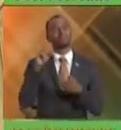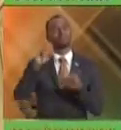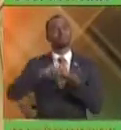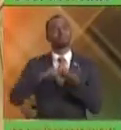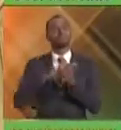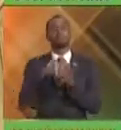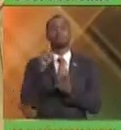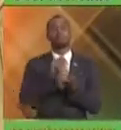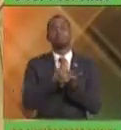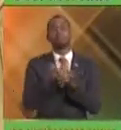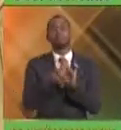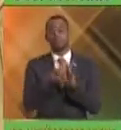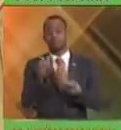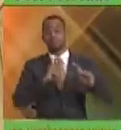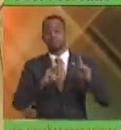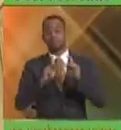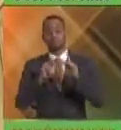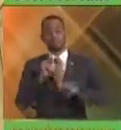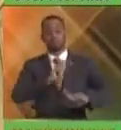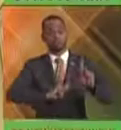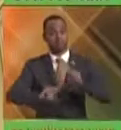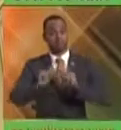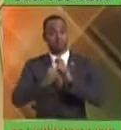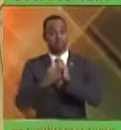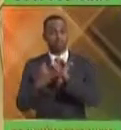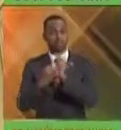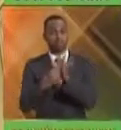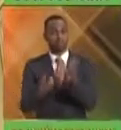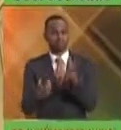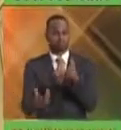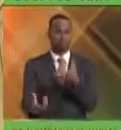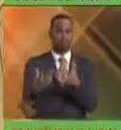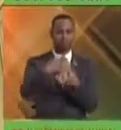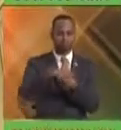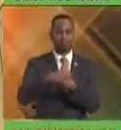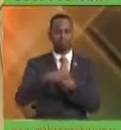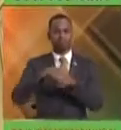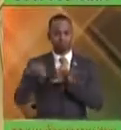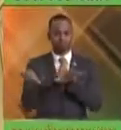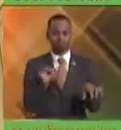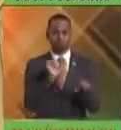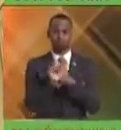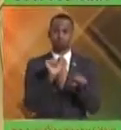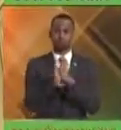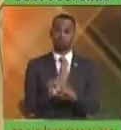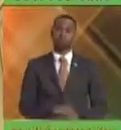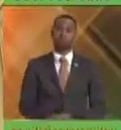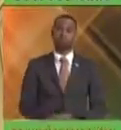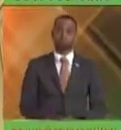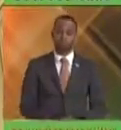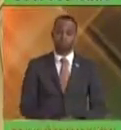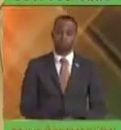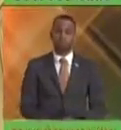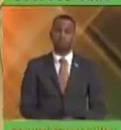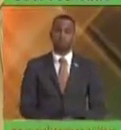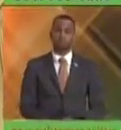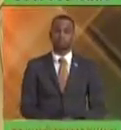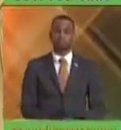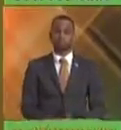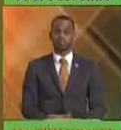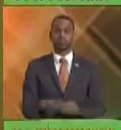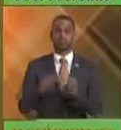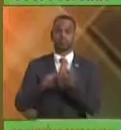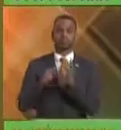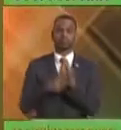más de un millón de personas que viven con discapacidad en el sector productivo estamos hablando de que una